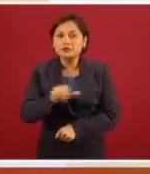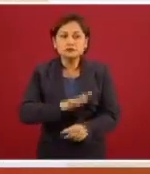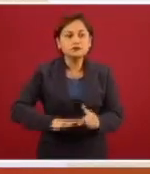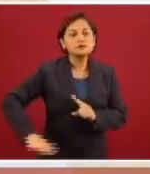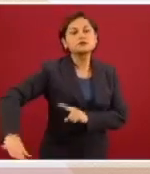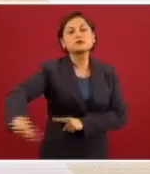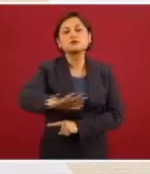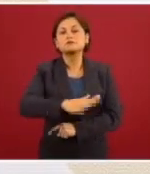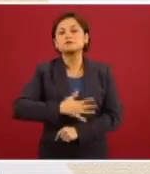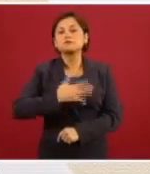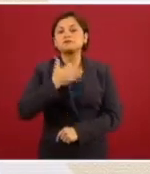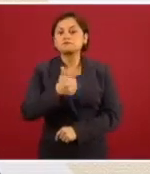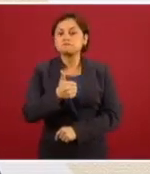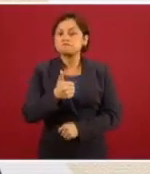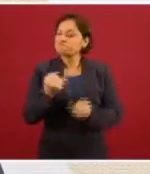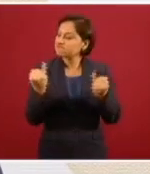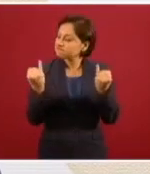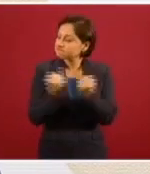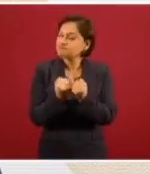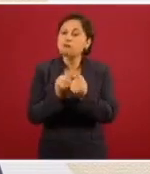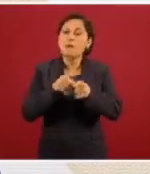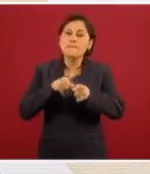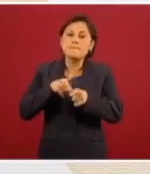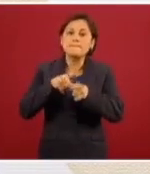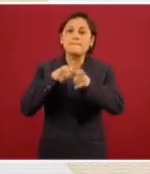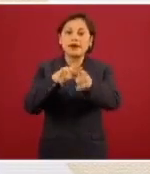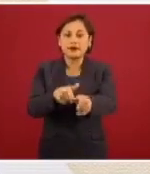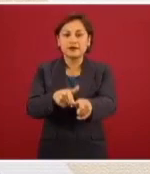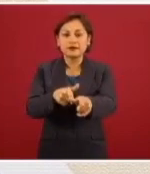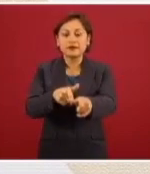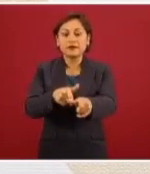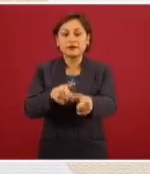pueblo y nunca jamás